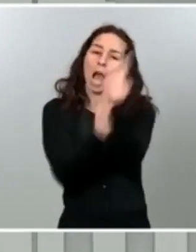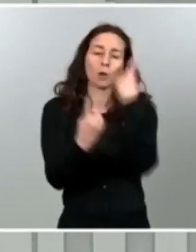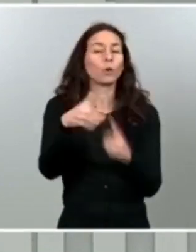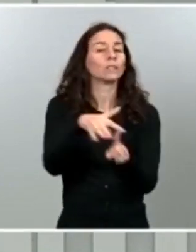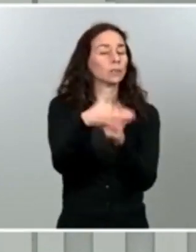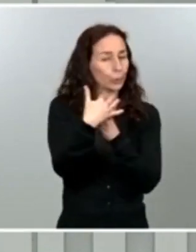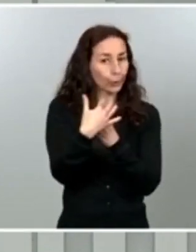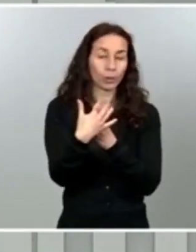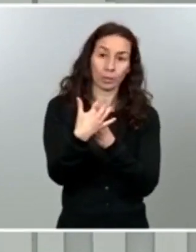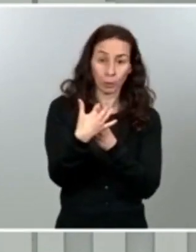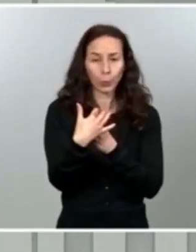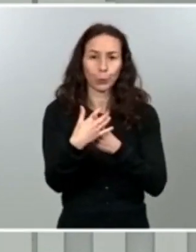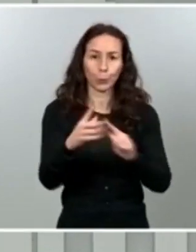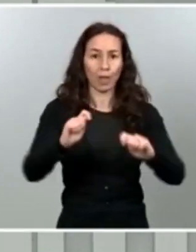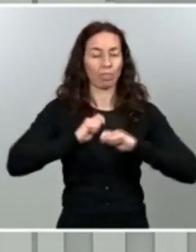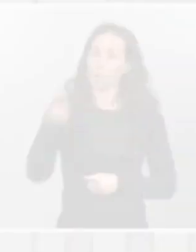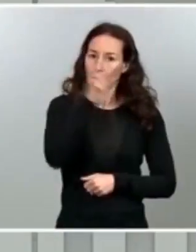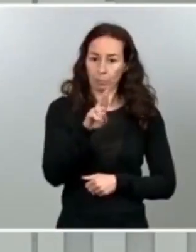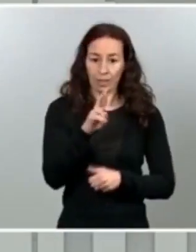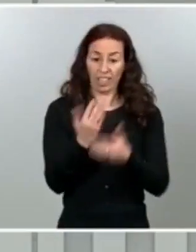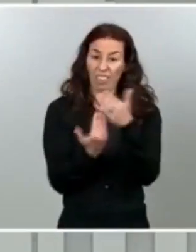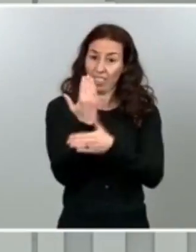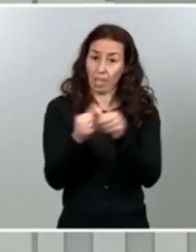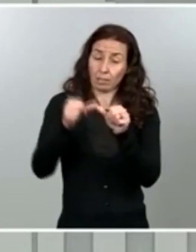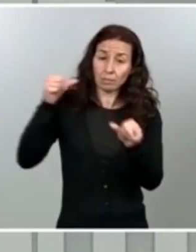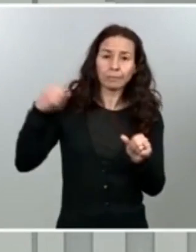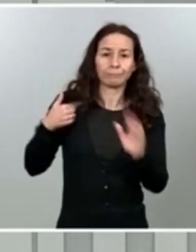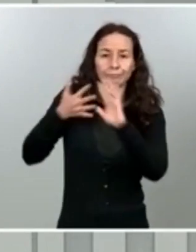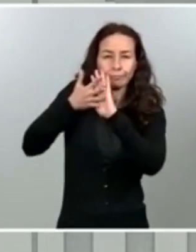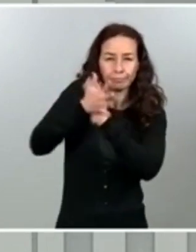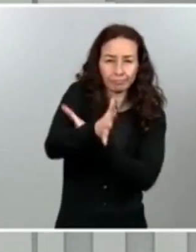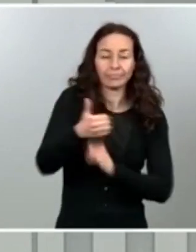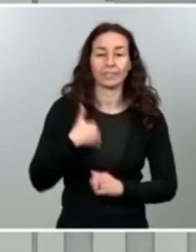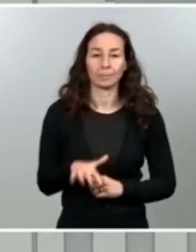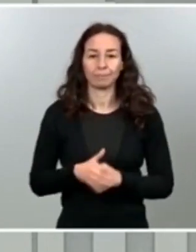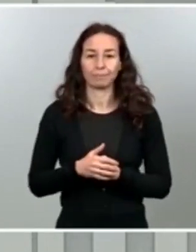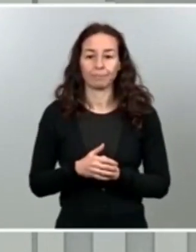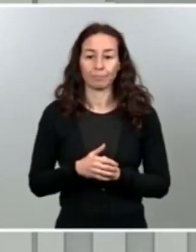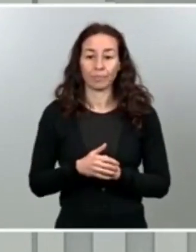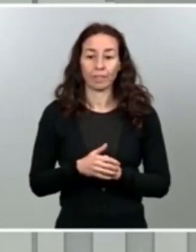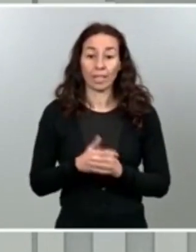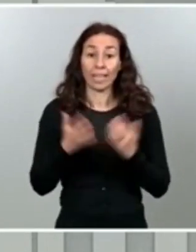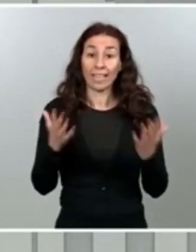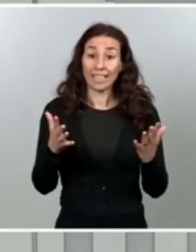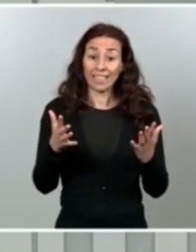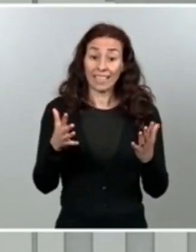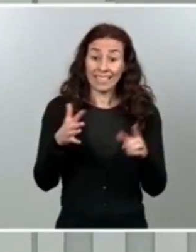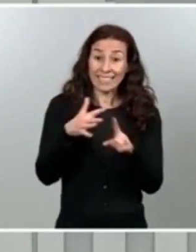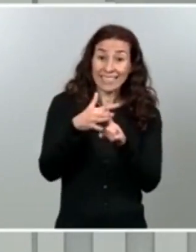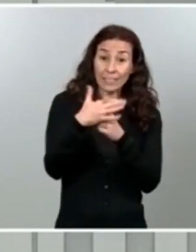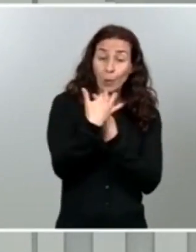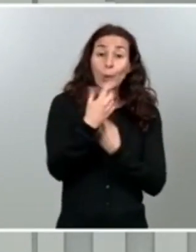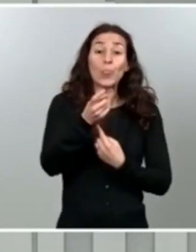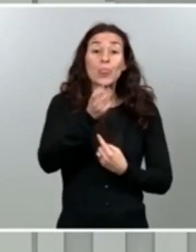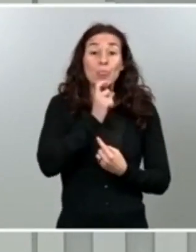por algunos comportamientos de algunos grupos lo difícil lo vamos a hacer ahora hasta hace unos días lo que